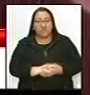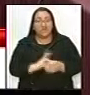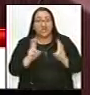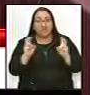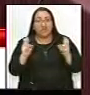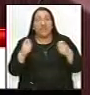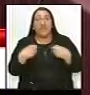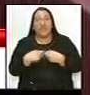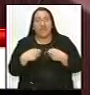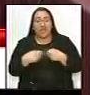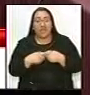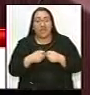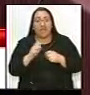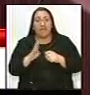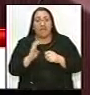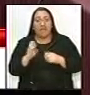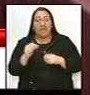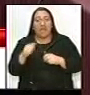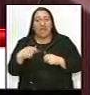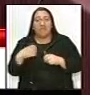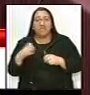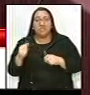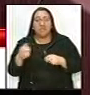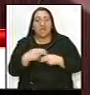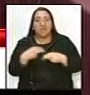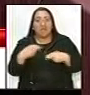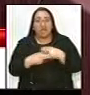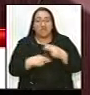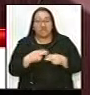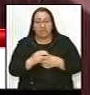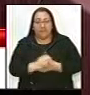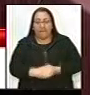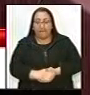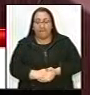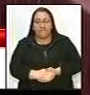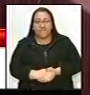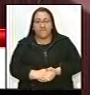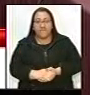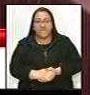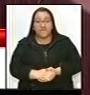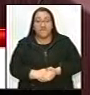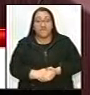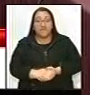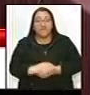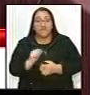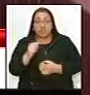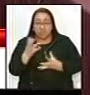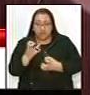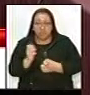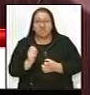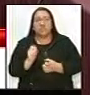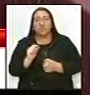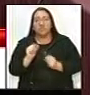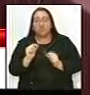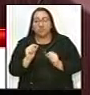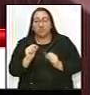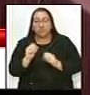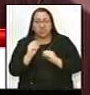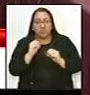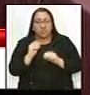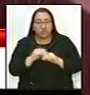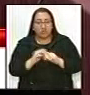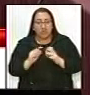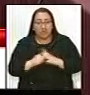de banda ancha a nivel nacional a través de fibra óptica si quisiera hacer una salvaguarda al